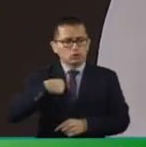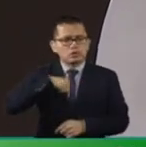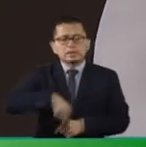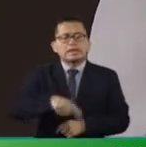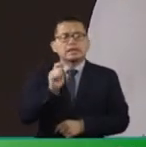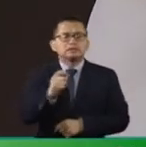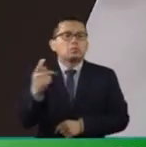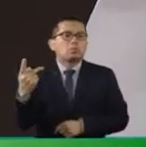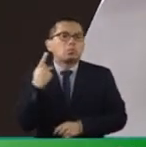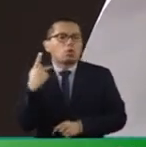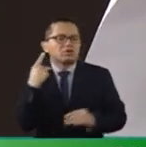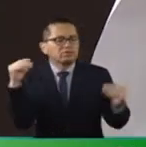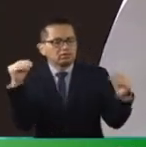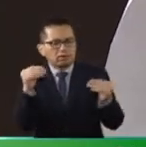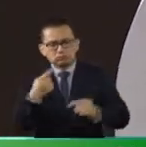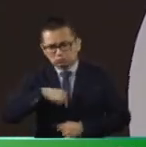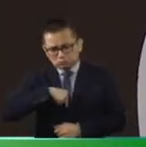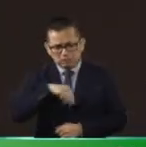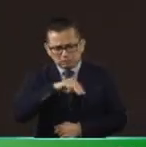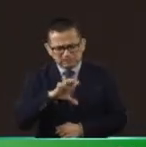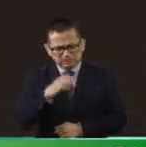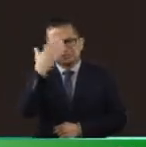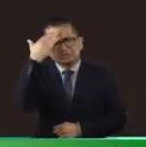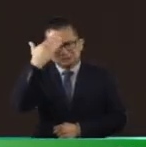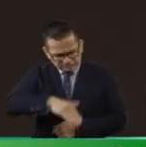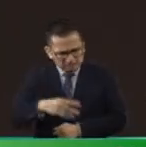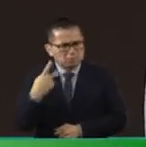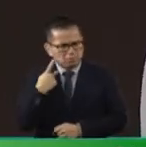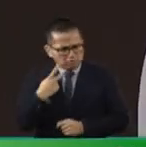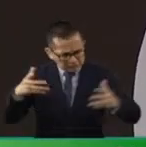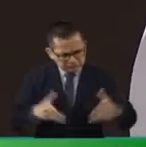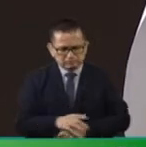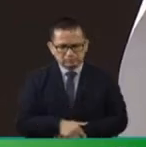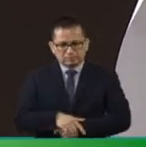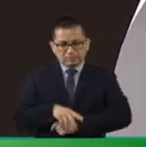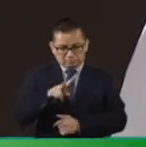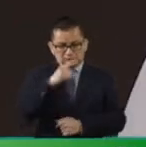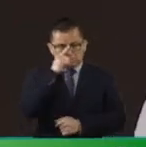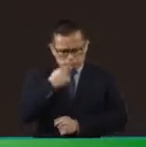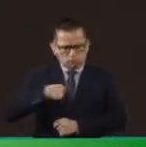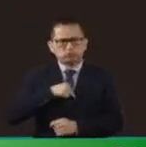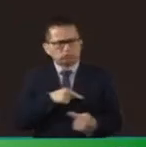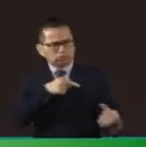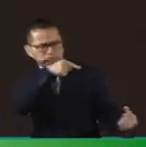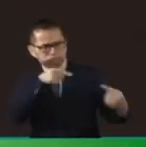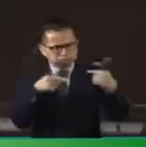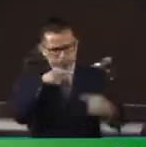sabemos hacer política. Cuenten con la oposición de verdad.